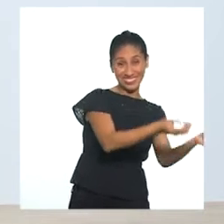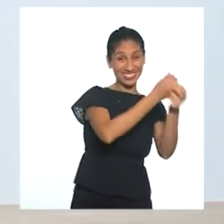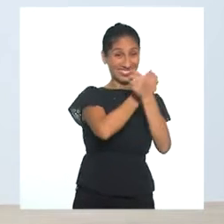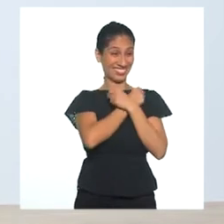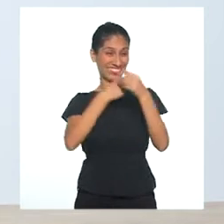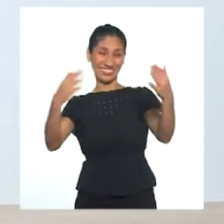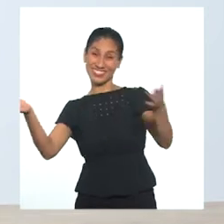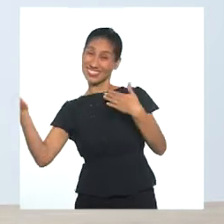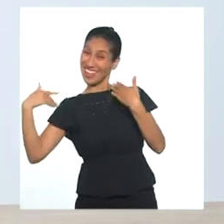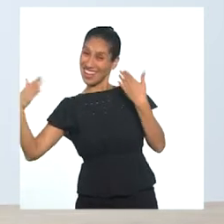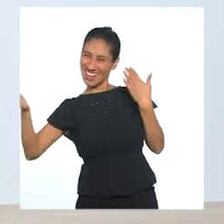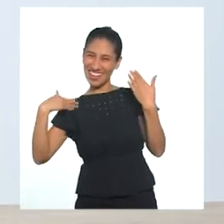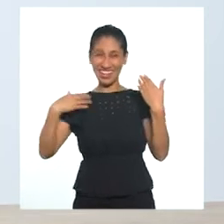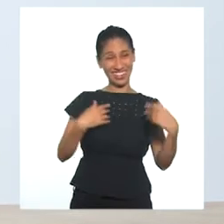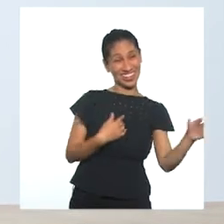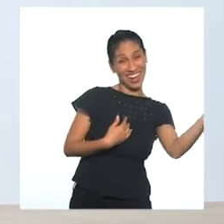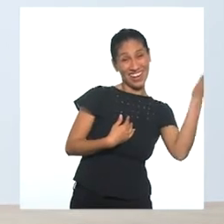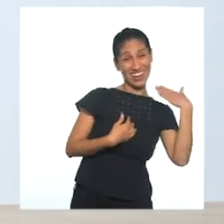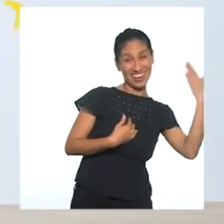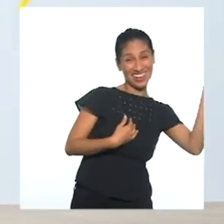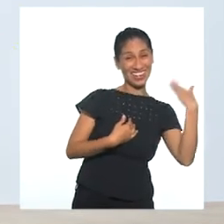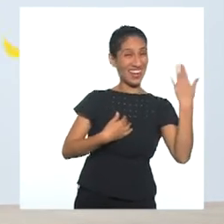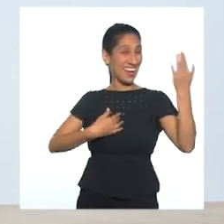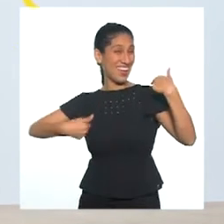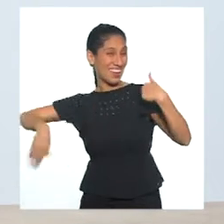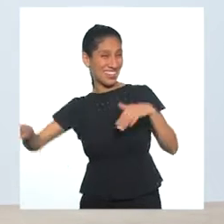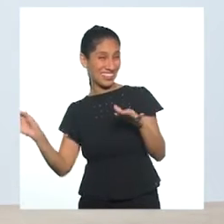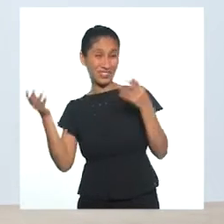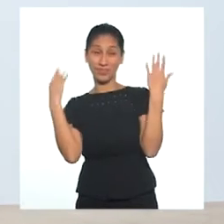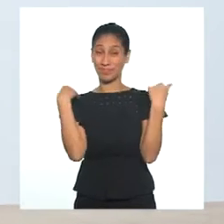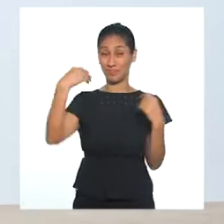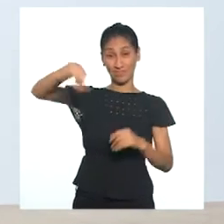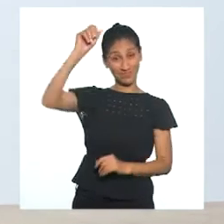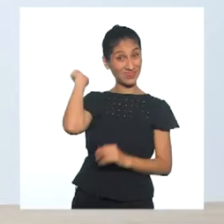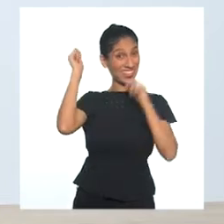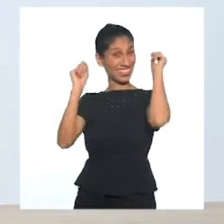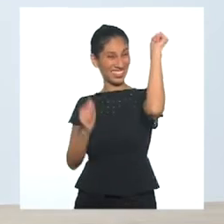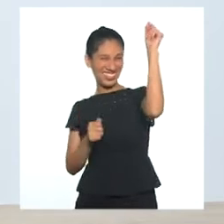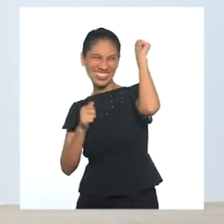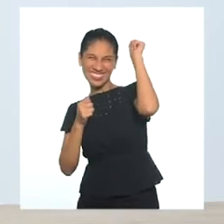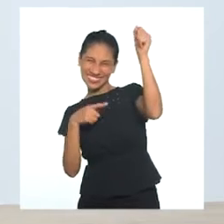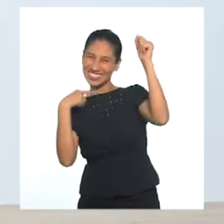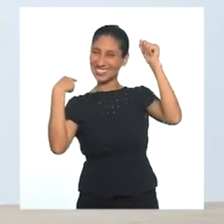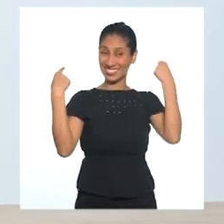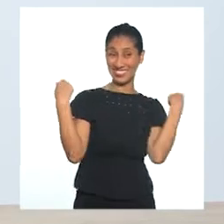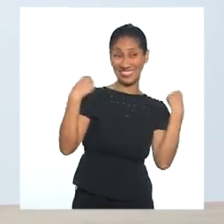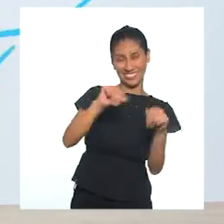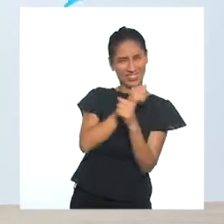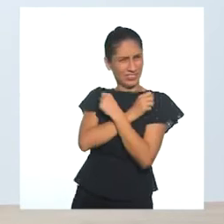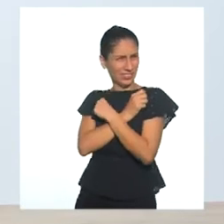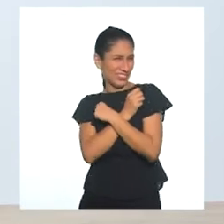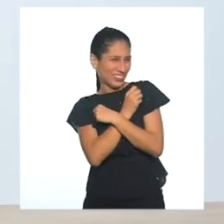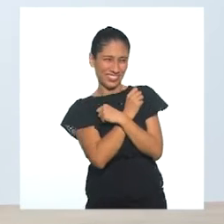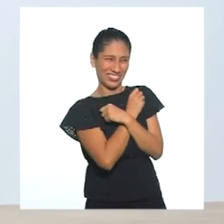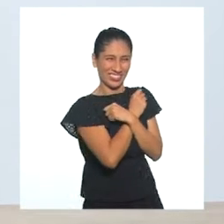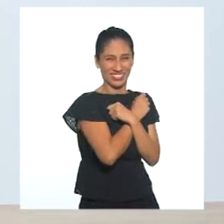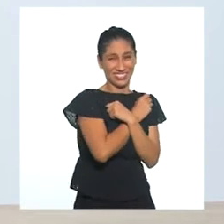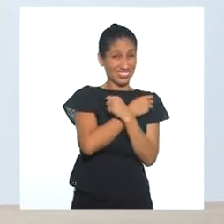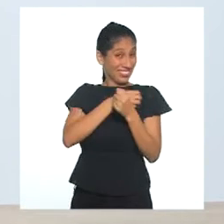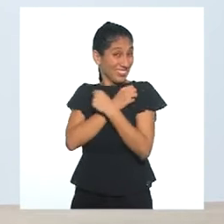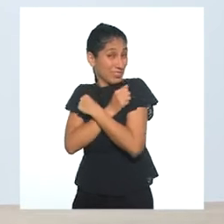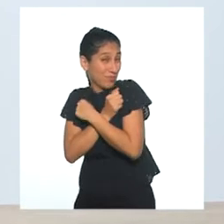amor. Calor, calor, calor. Calor, calor, calor. Alegría, alegría. Y frío, frío,